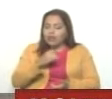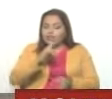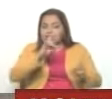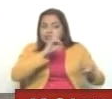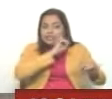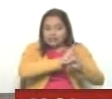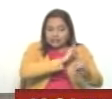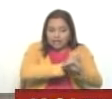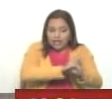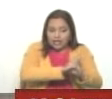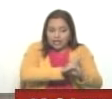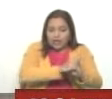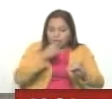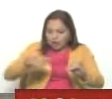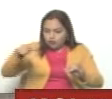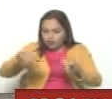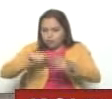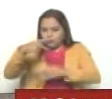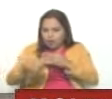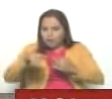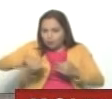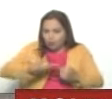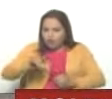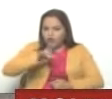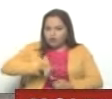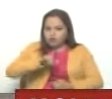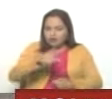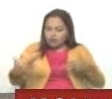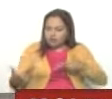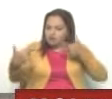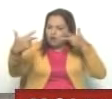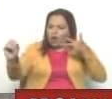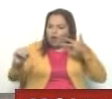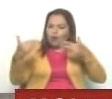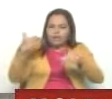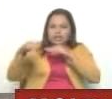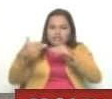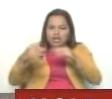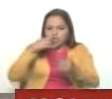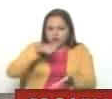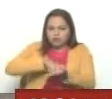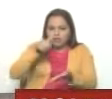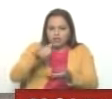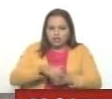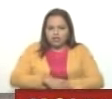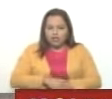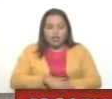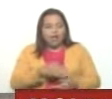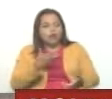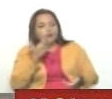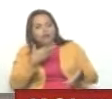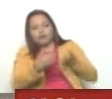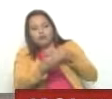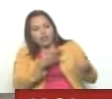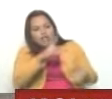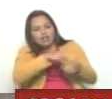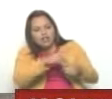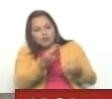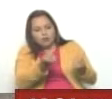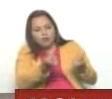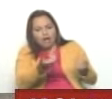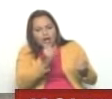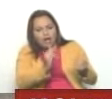sí teniendo este plan puedes utilizar, o sea, puedes hacer videollamadas, puedes enviar mensajes a través de WhatsApp. Así no tengas el saldo. Si no estés conectado a ningún, no, y así no estés conectado a